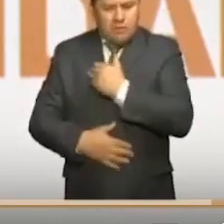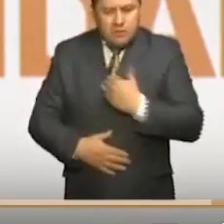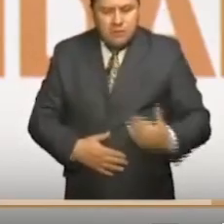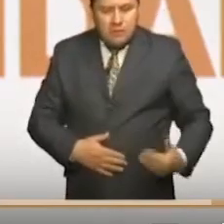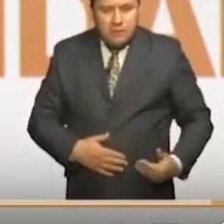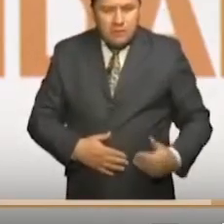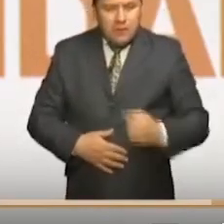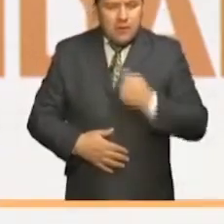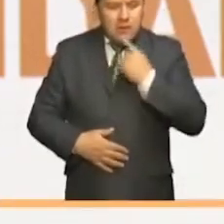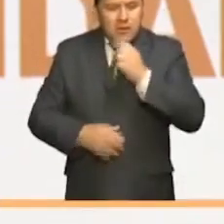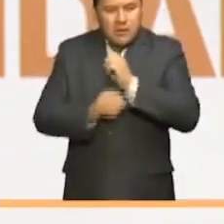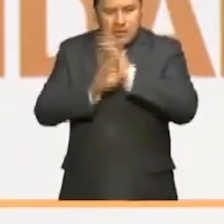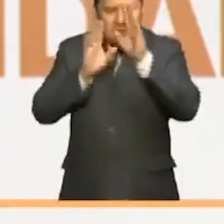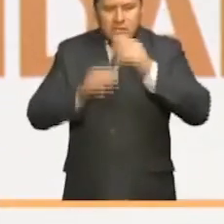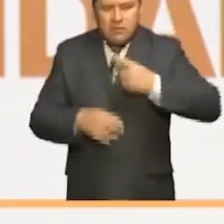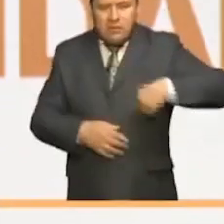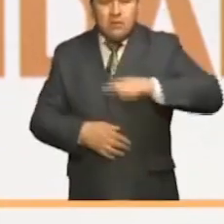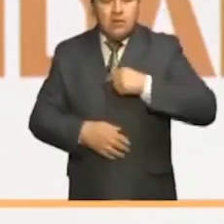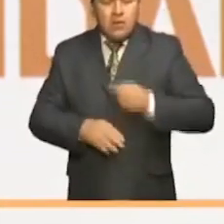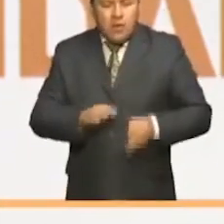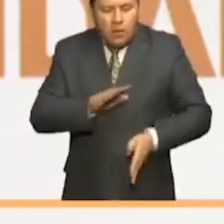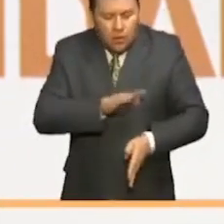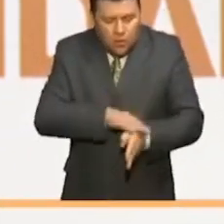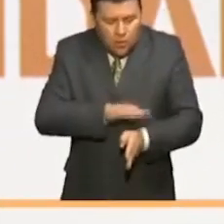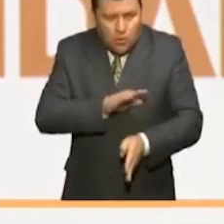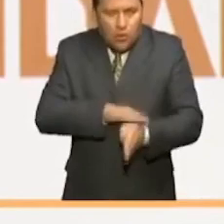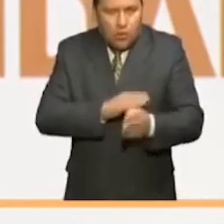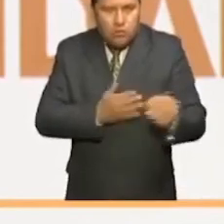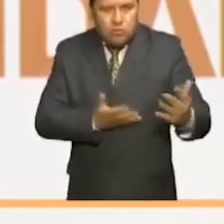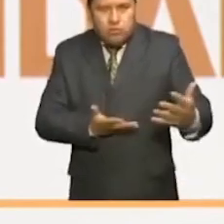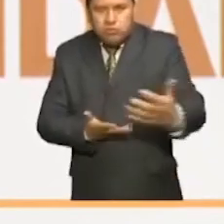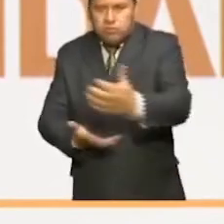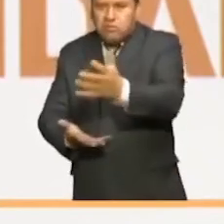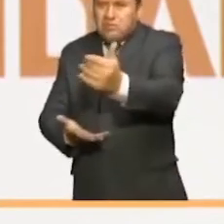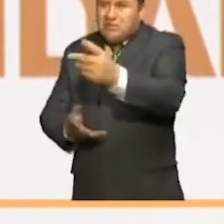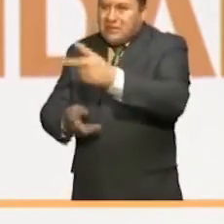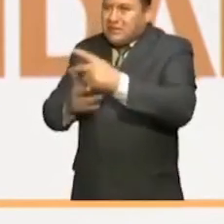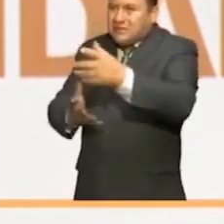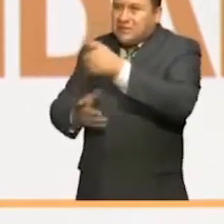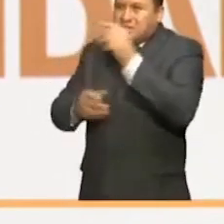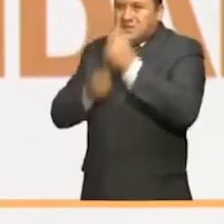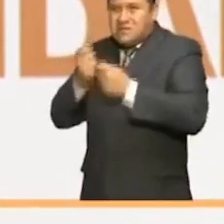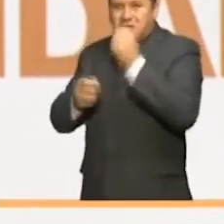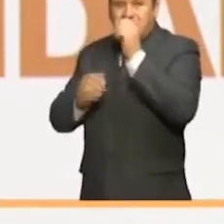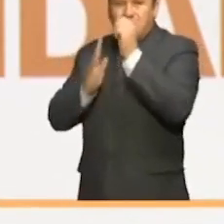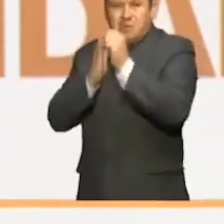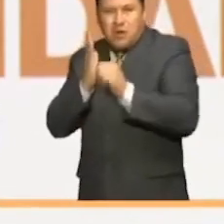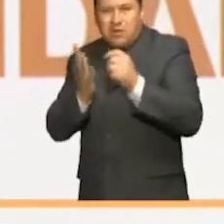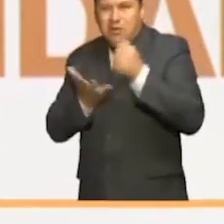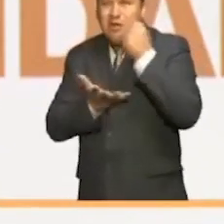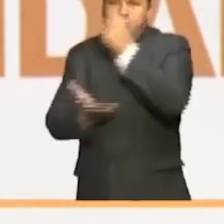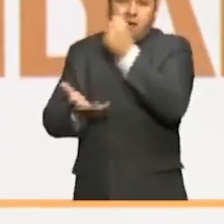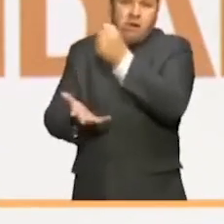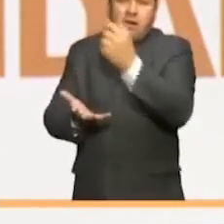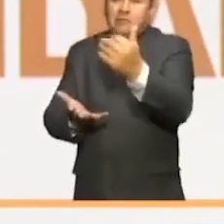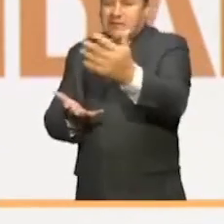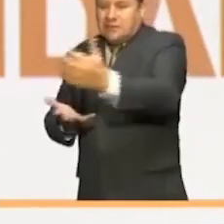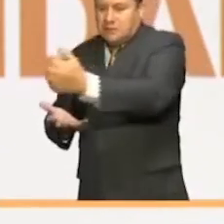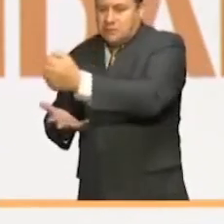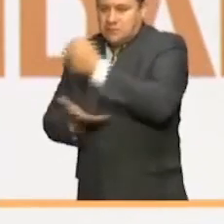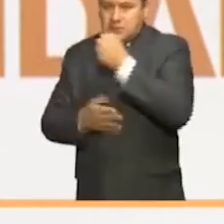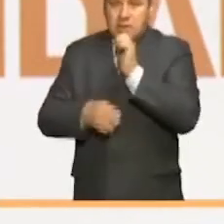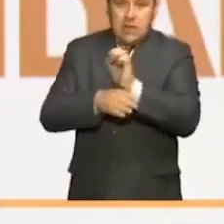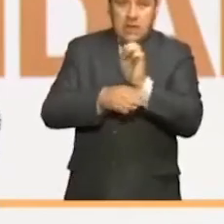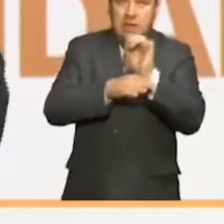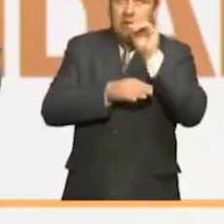república es muy claro nosotros continuaremos con todos los recursos de inversión con todos los programas de inversión les permitiremos a las